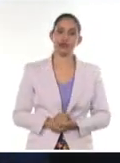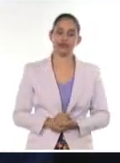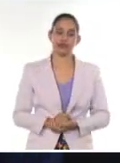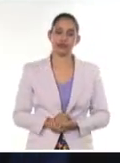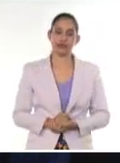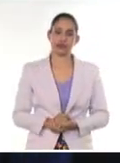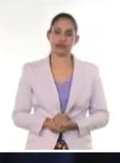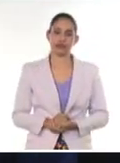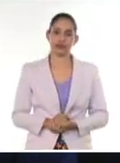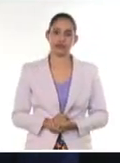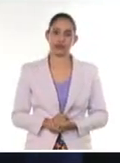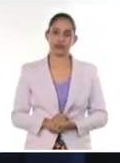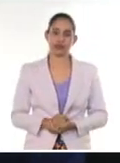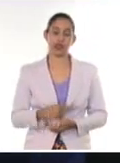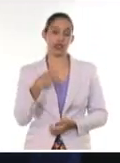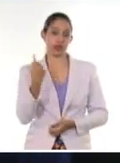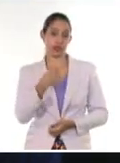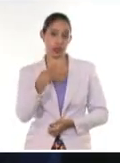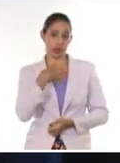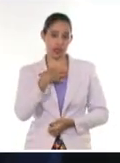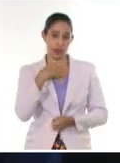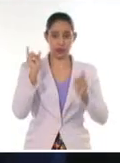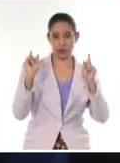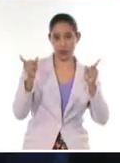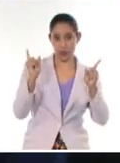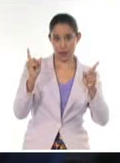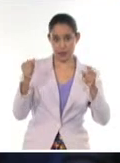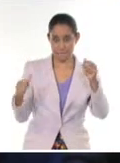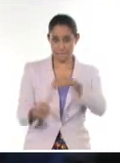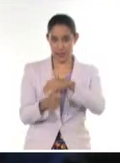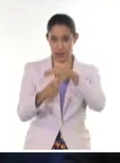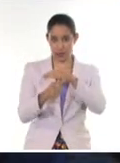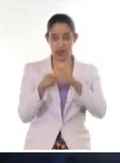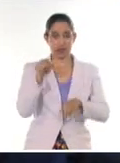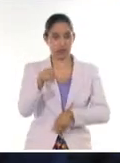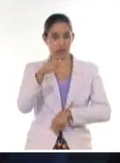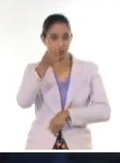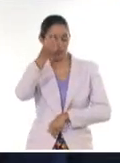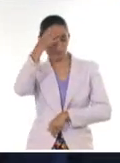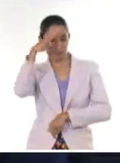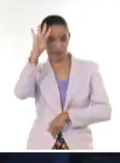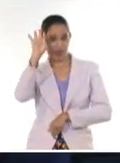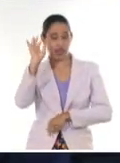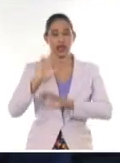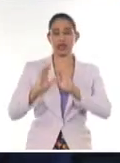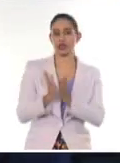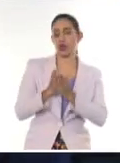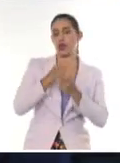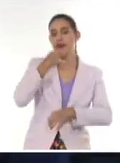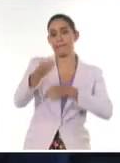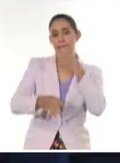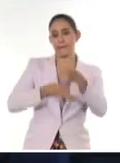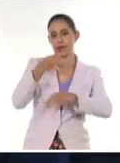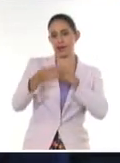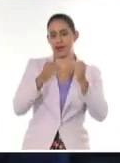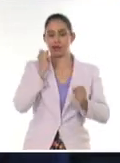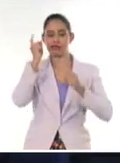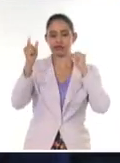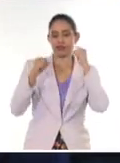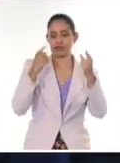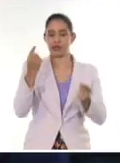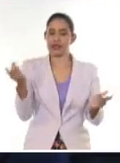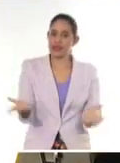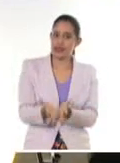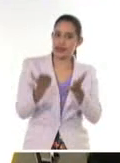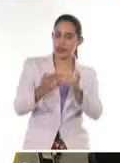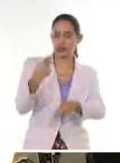Cuando tuvimos nuestra reunión con el presidente Díaz-Canel, le referimos que las iniciativas que se están desarrollando